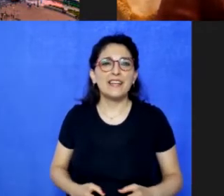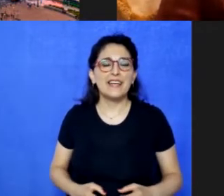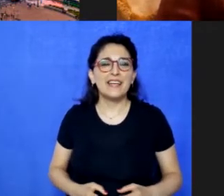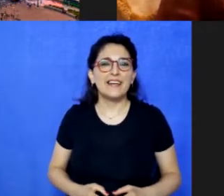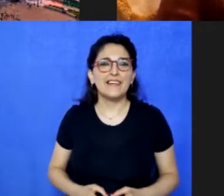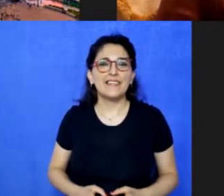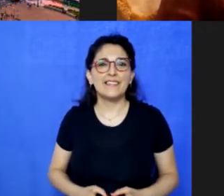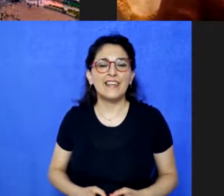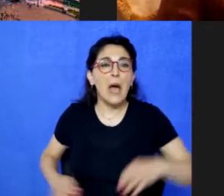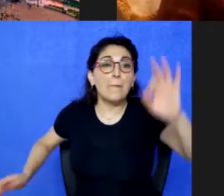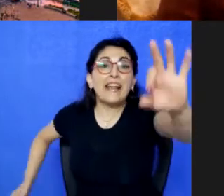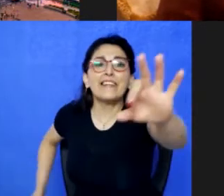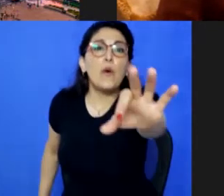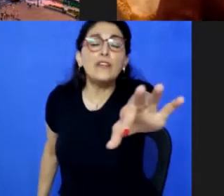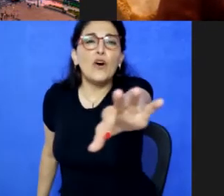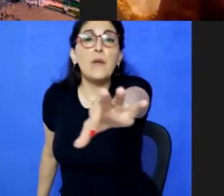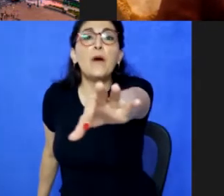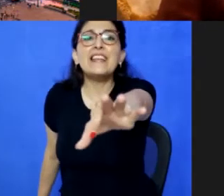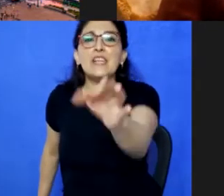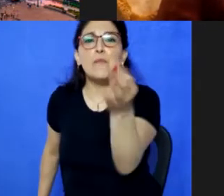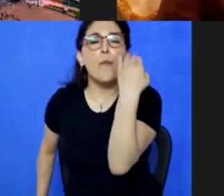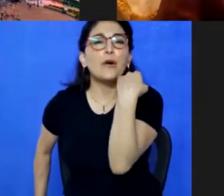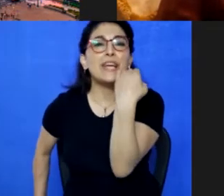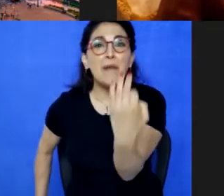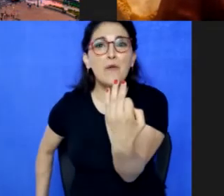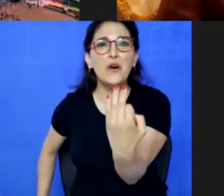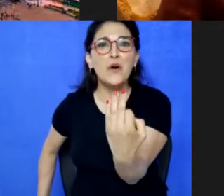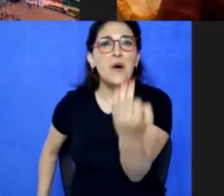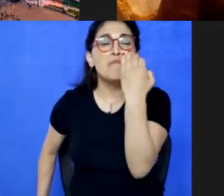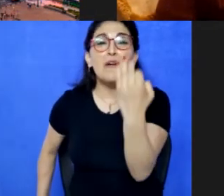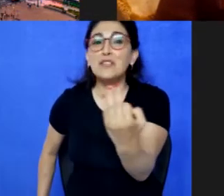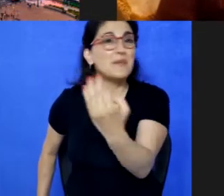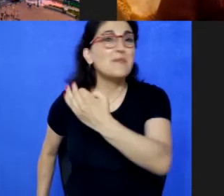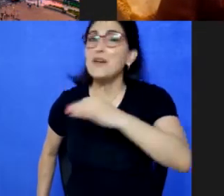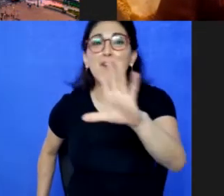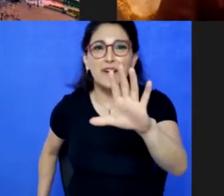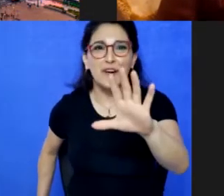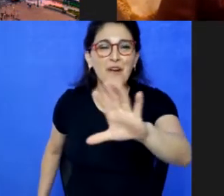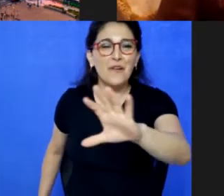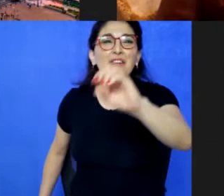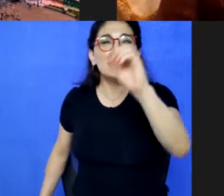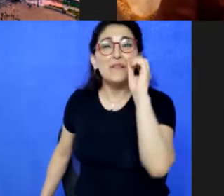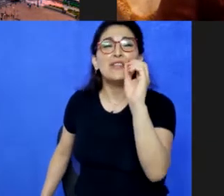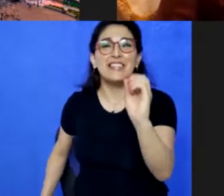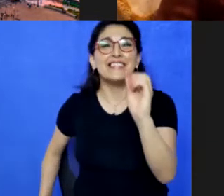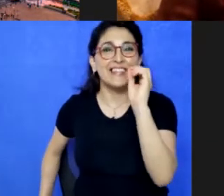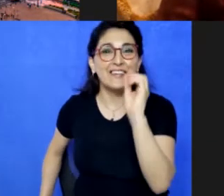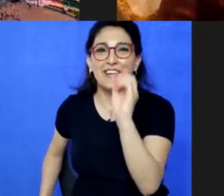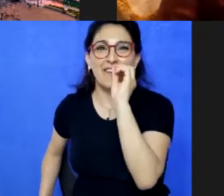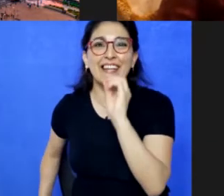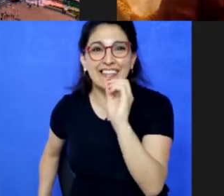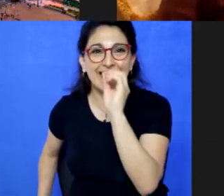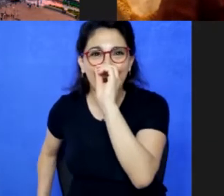nunca antes había hecho. Para que fue buenísimo, porque Mauro se volvió loco. Cuando todo el mundo se